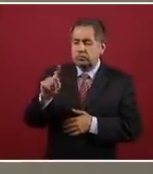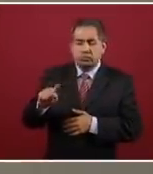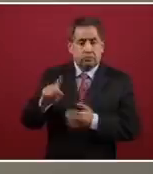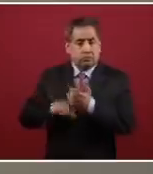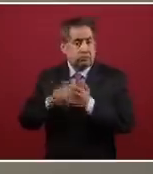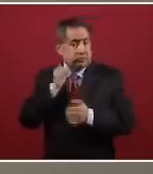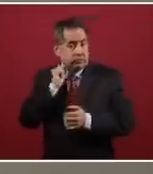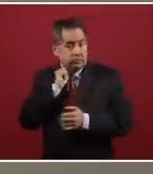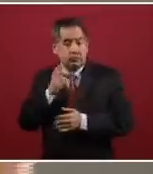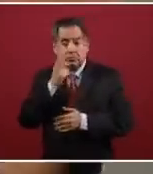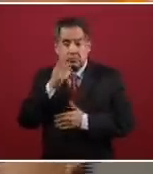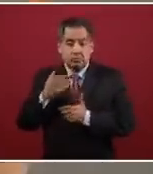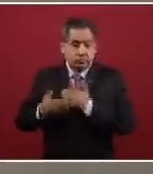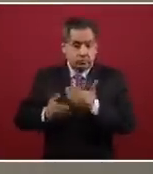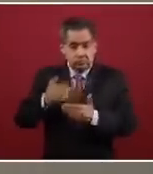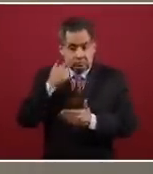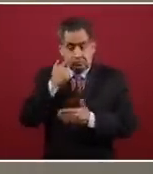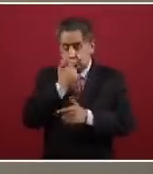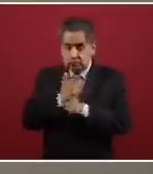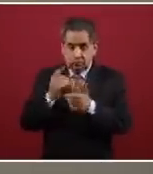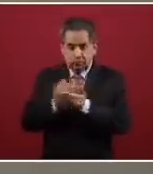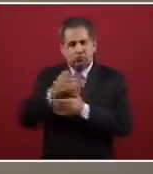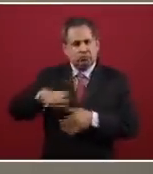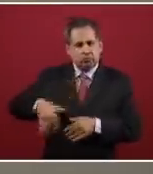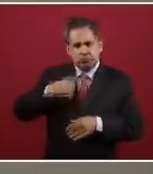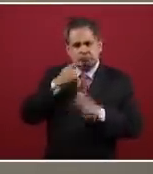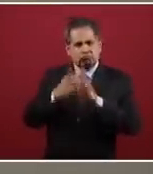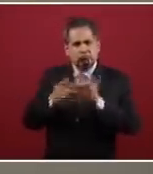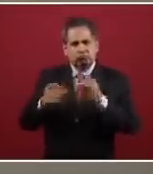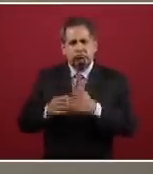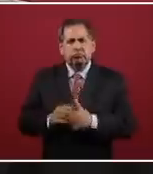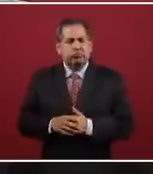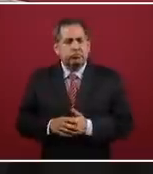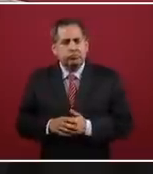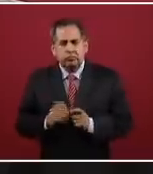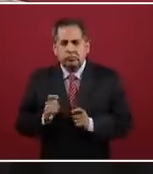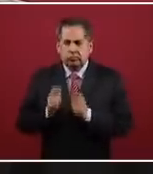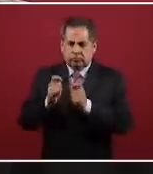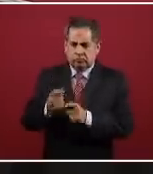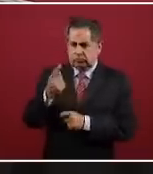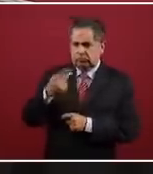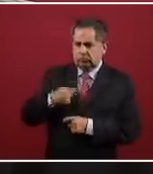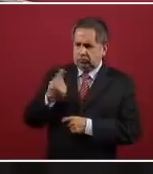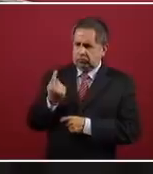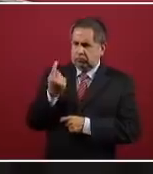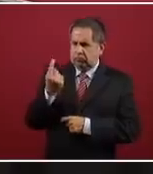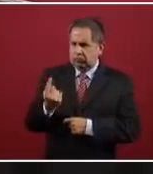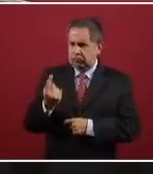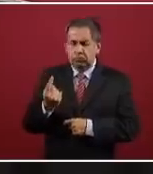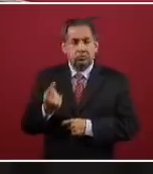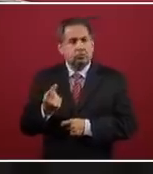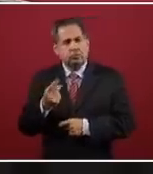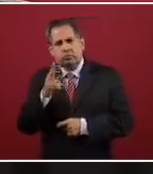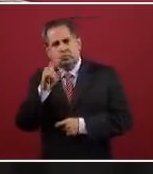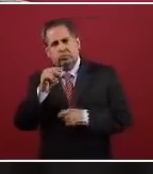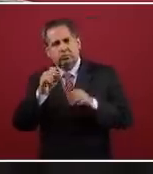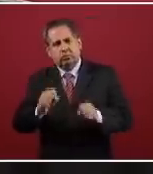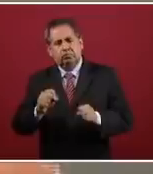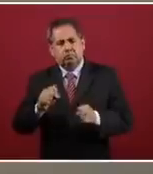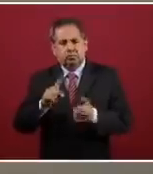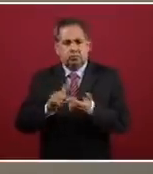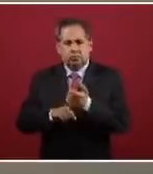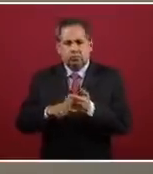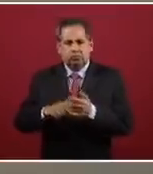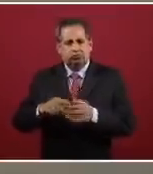el avance democrático del que usted ya habló hace un momento no se le puede atribuir a una sola persona, incluso llegando a decir que no existe tal cosa como